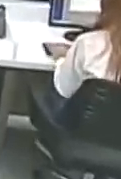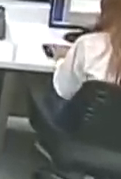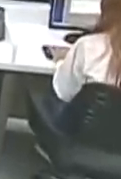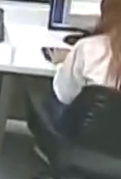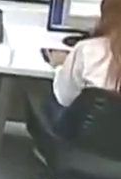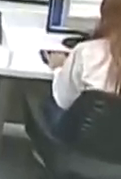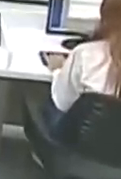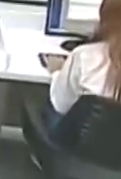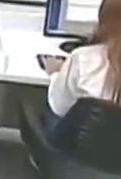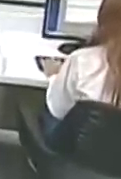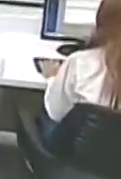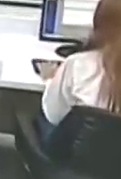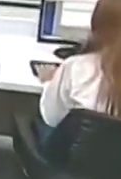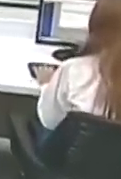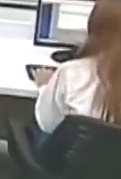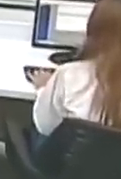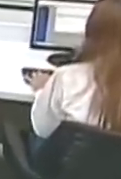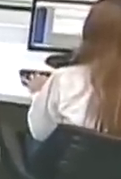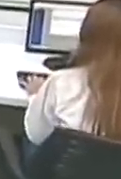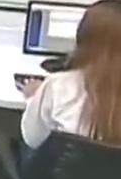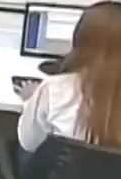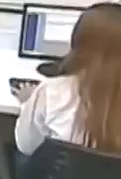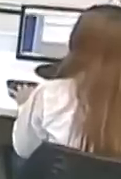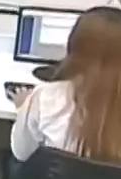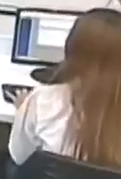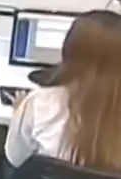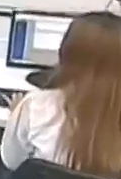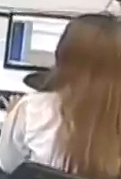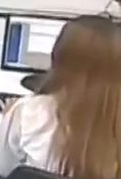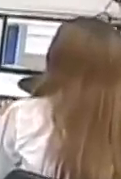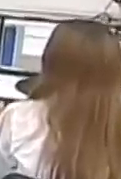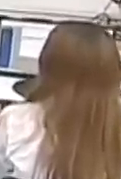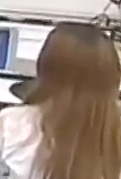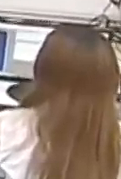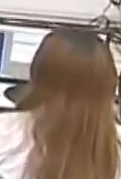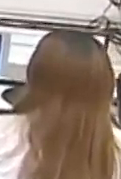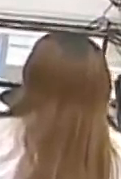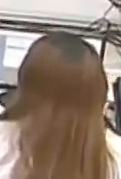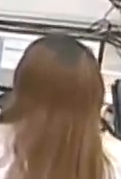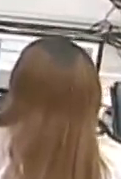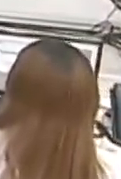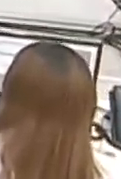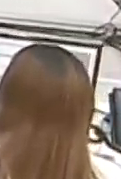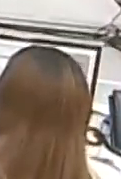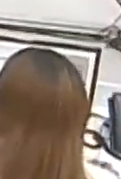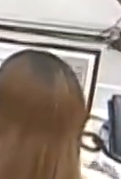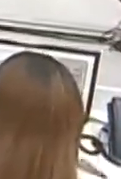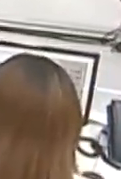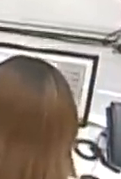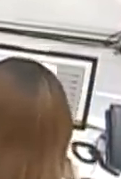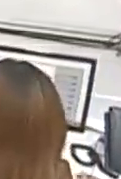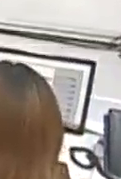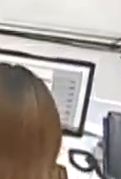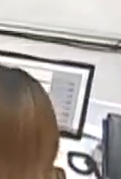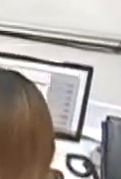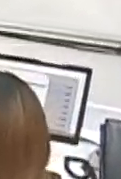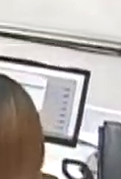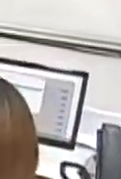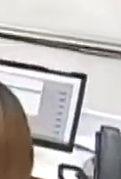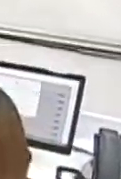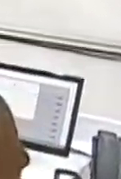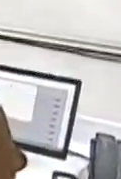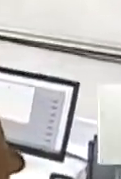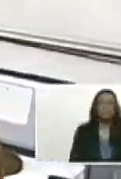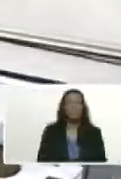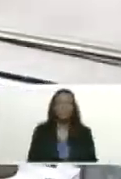gobierno. Generar nuevas formas de organización para el gobierno directo, la